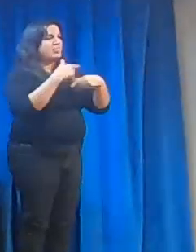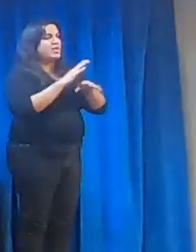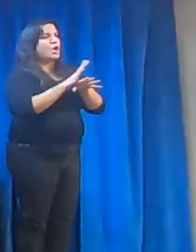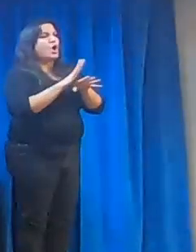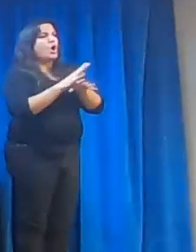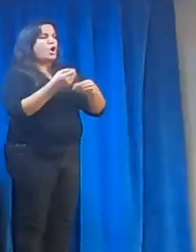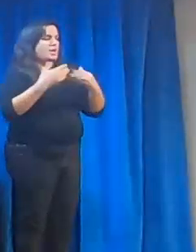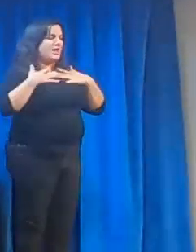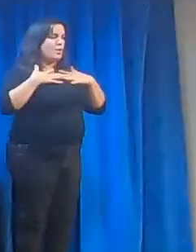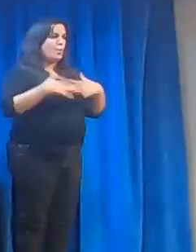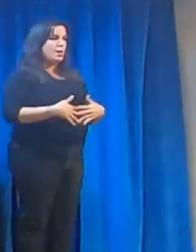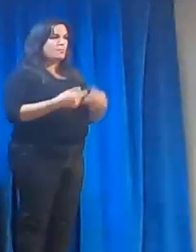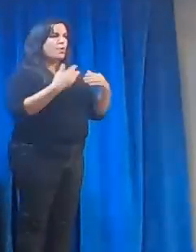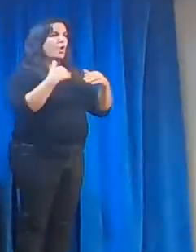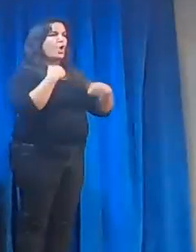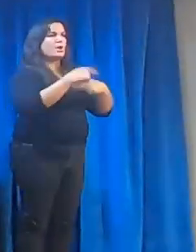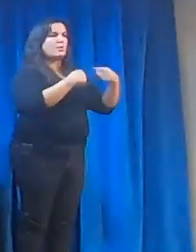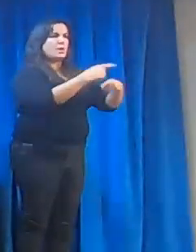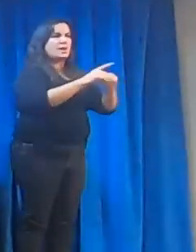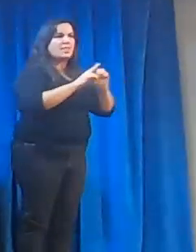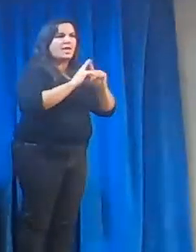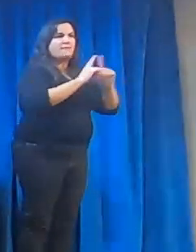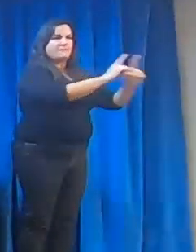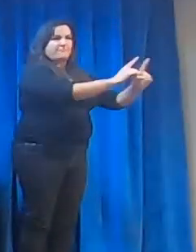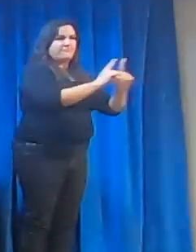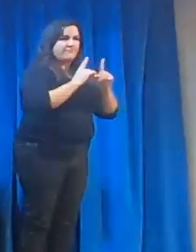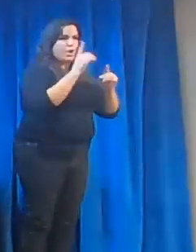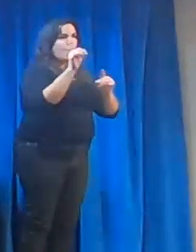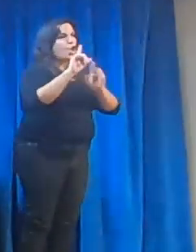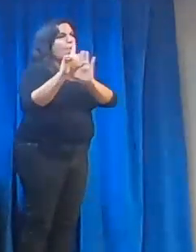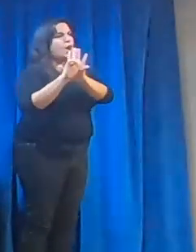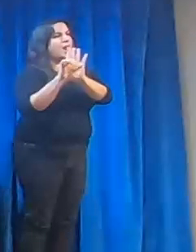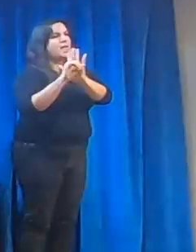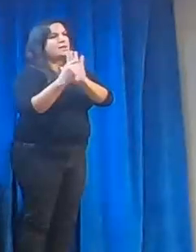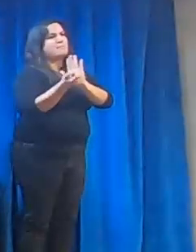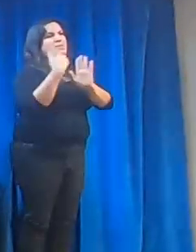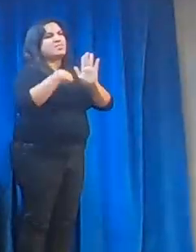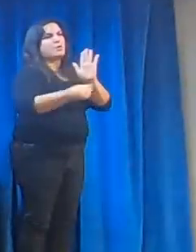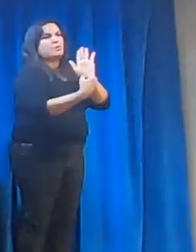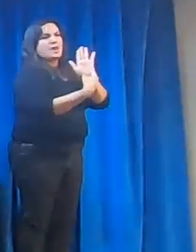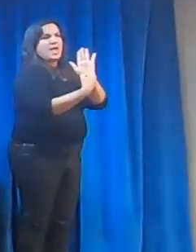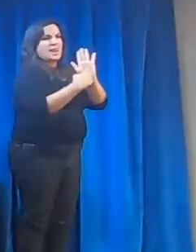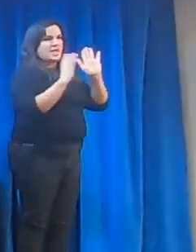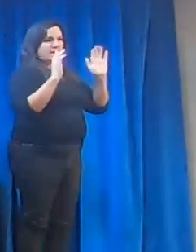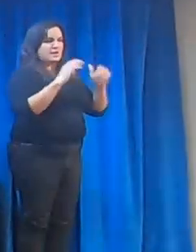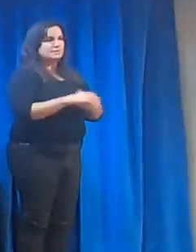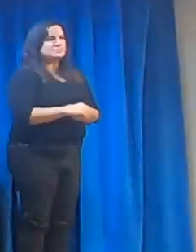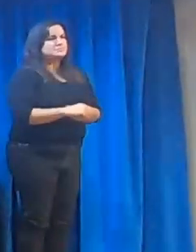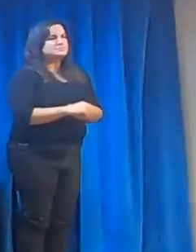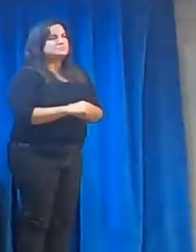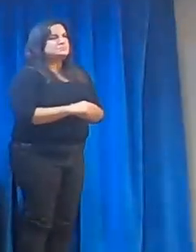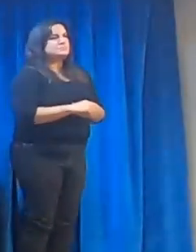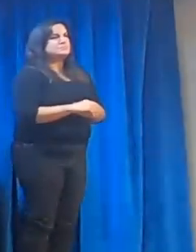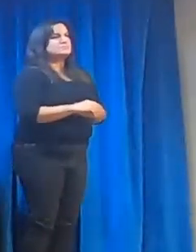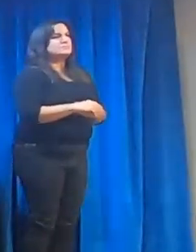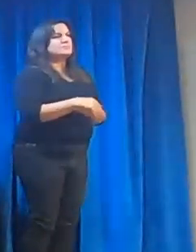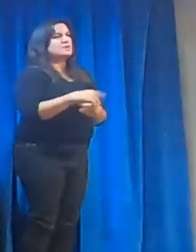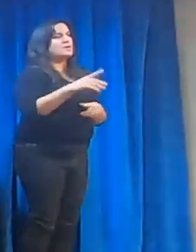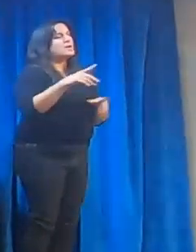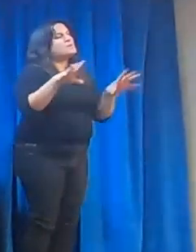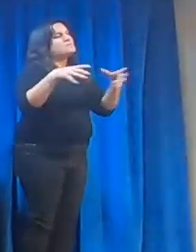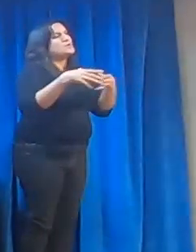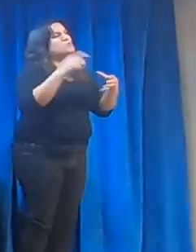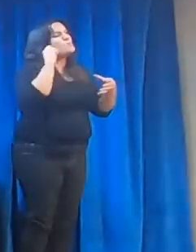el cuerpo, no la ley, sino la regla. Mi generación se crió con